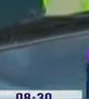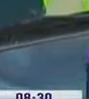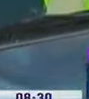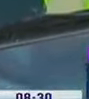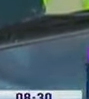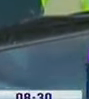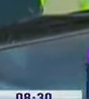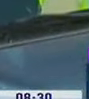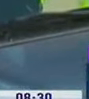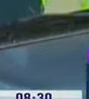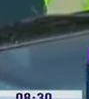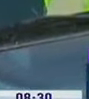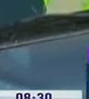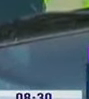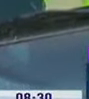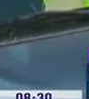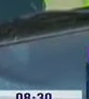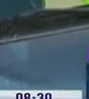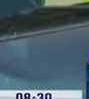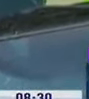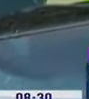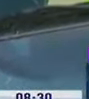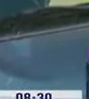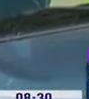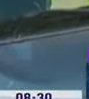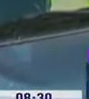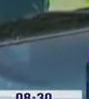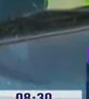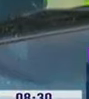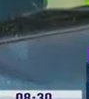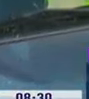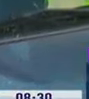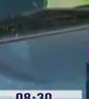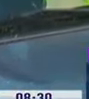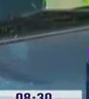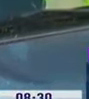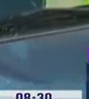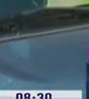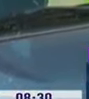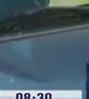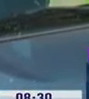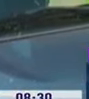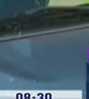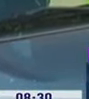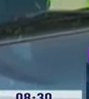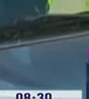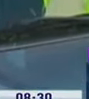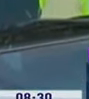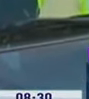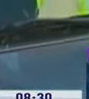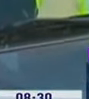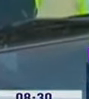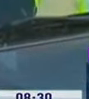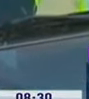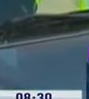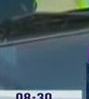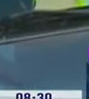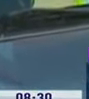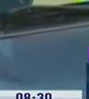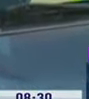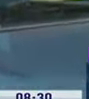Saqueado. Cachado. ¿Funciona la bomba? Perfectamente. Bombeará, bombeará, verá. Ya, ahorita